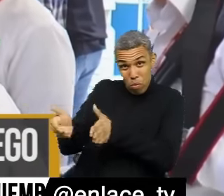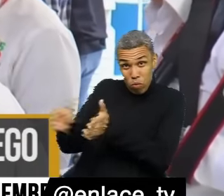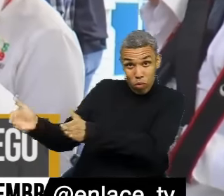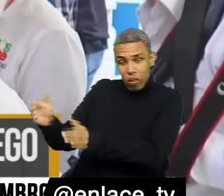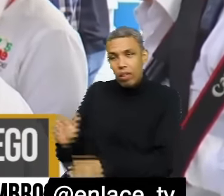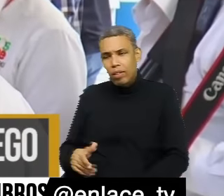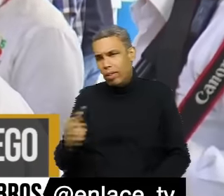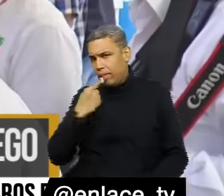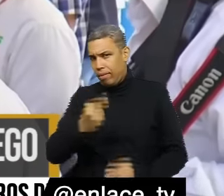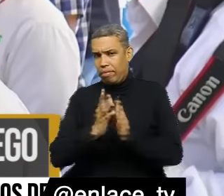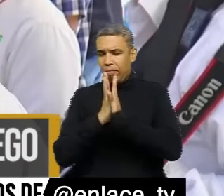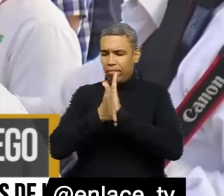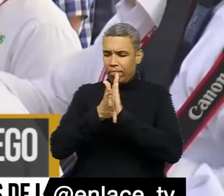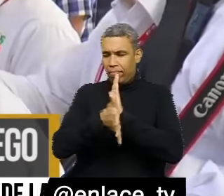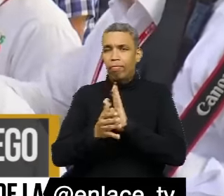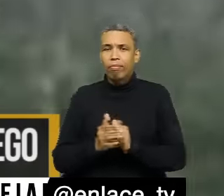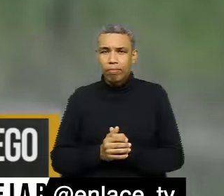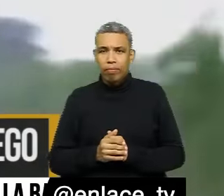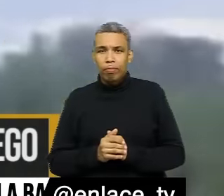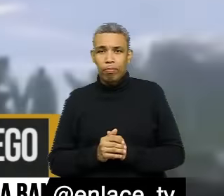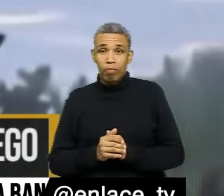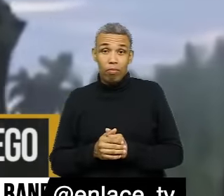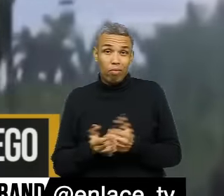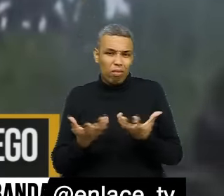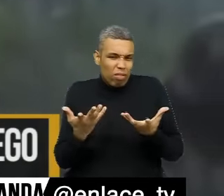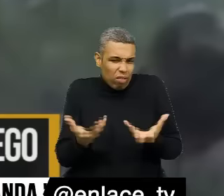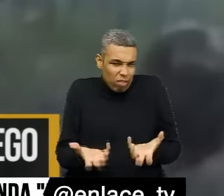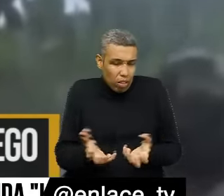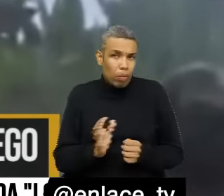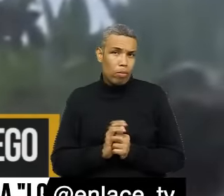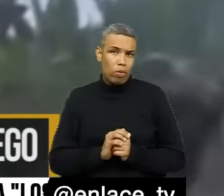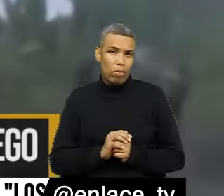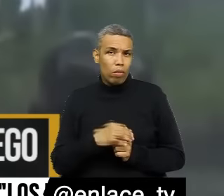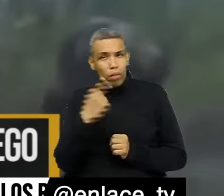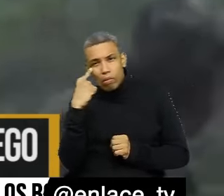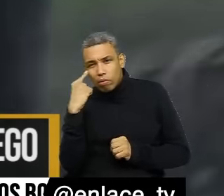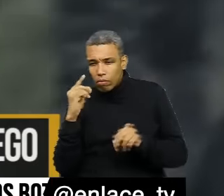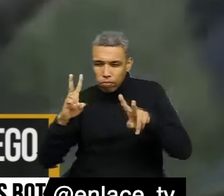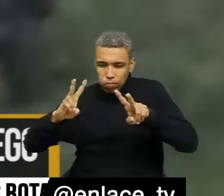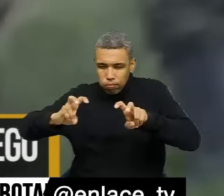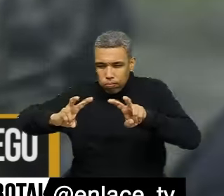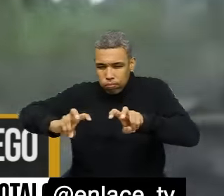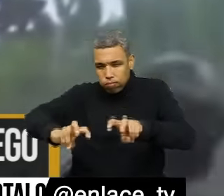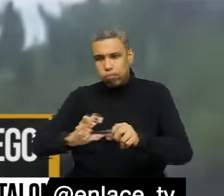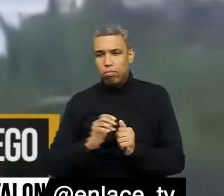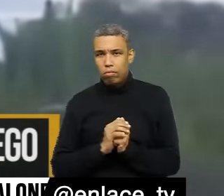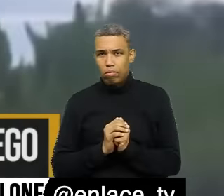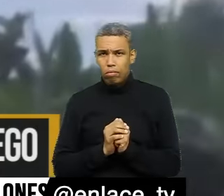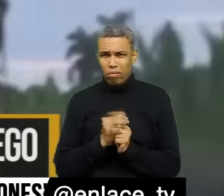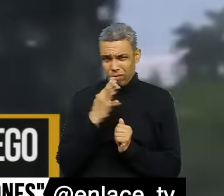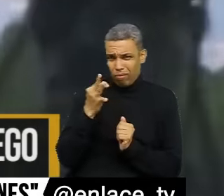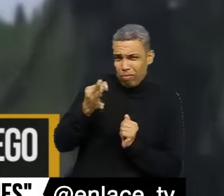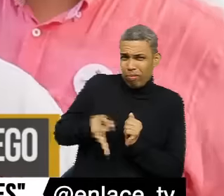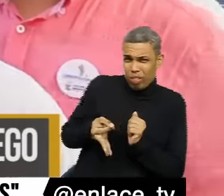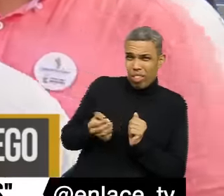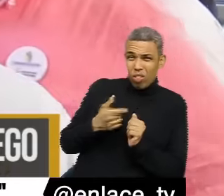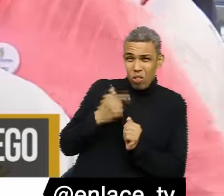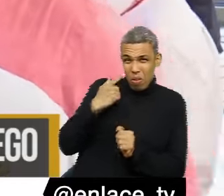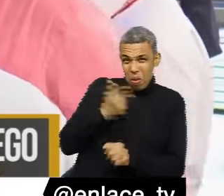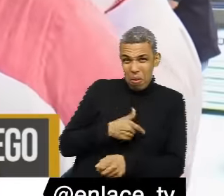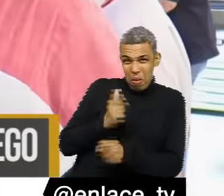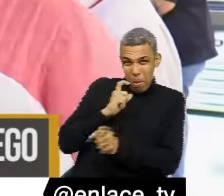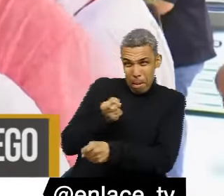refirió. El gobernante asegura que esperan las investigaciones pertinentes para establecer si se encontraban delinquiendo en esta región.